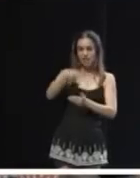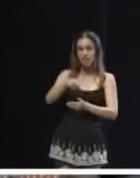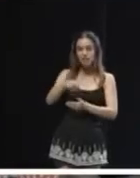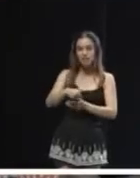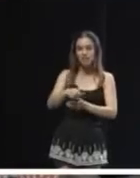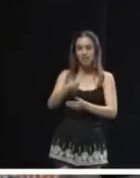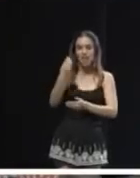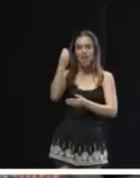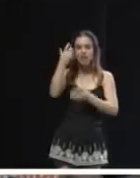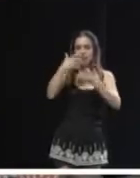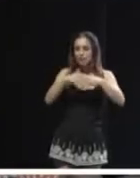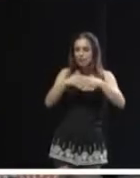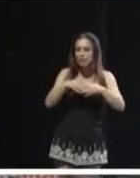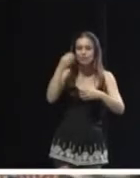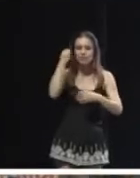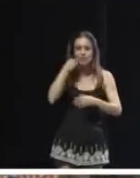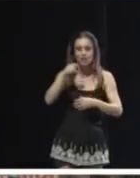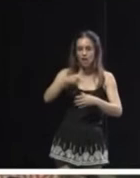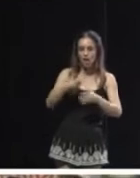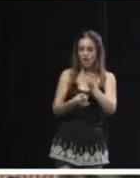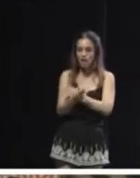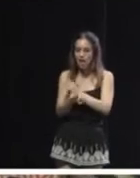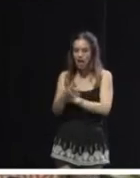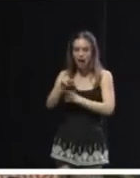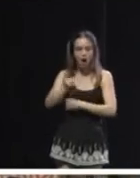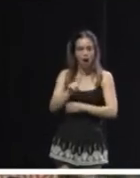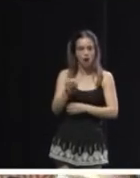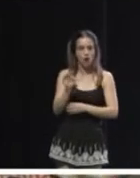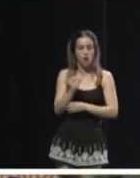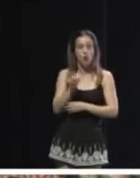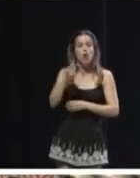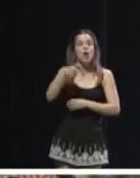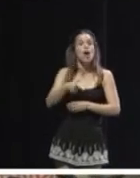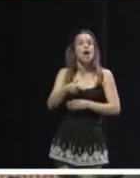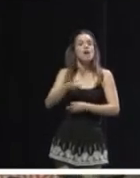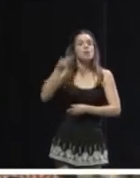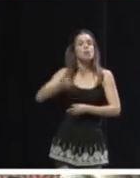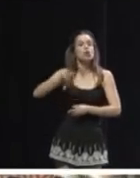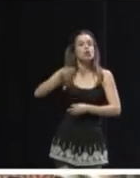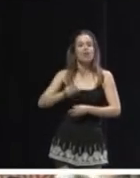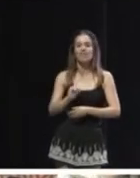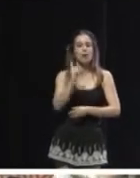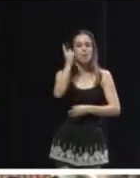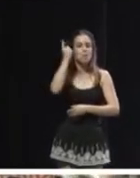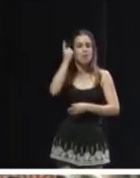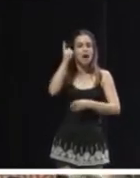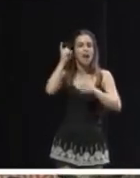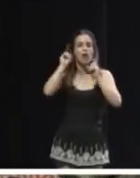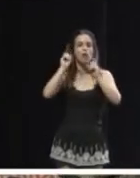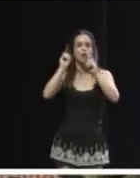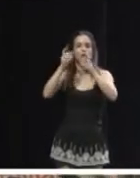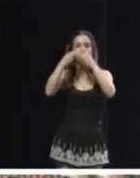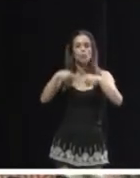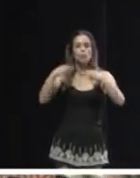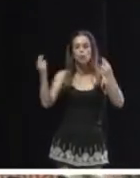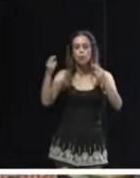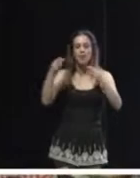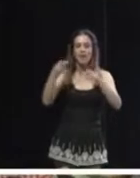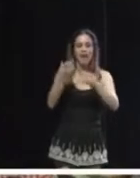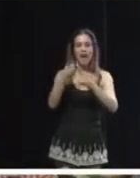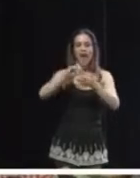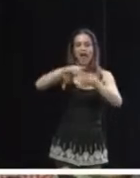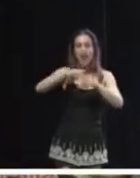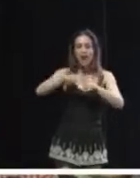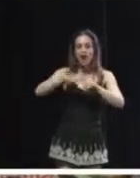e hijas, porque no hay nada más importante que la educación pública, la mejor herramienta de igualdad para todos los andaluces y